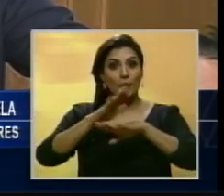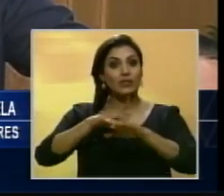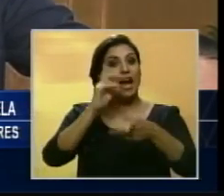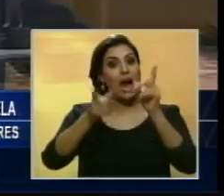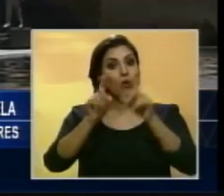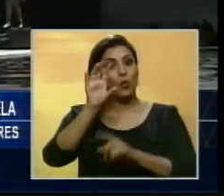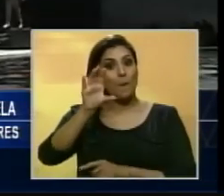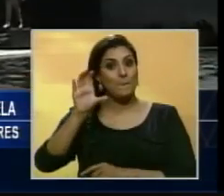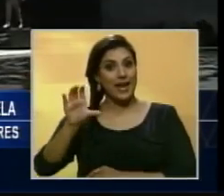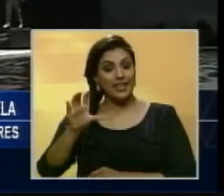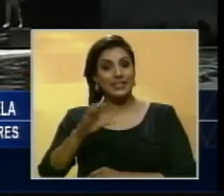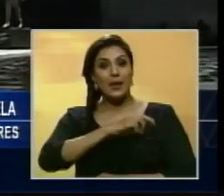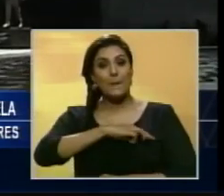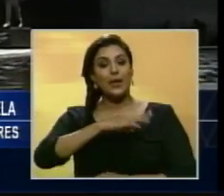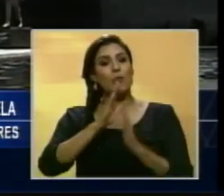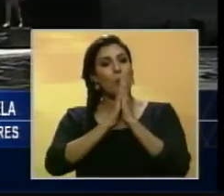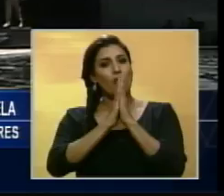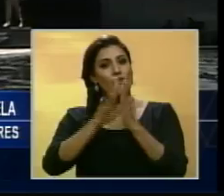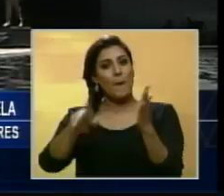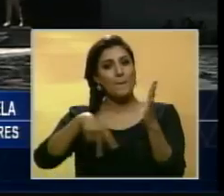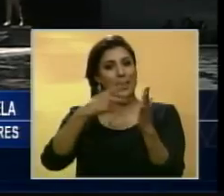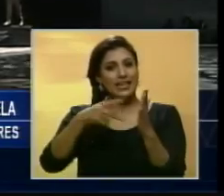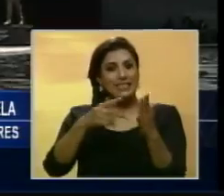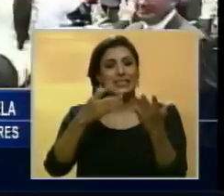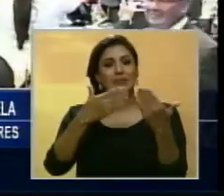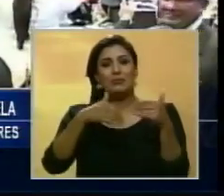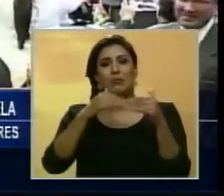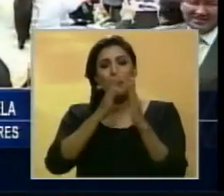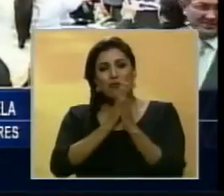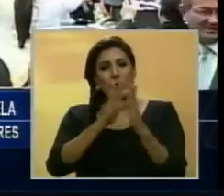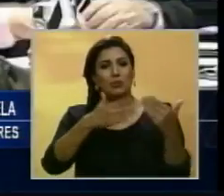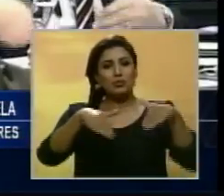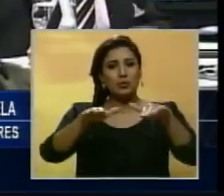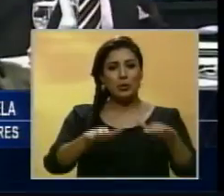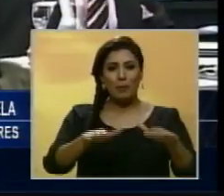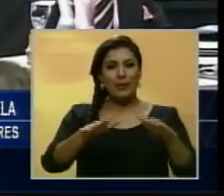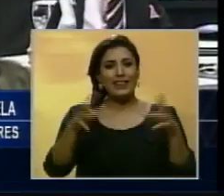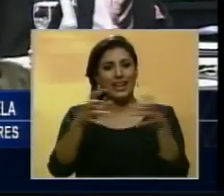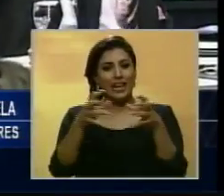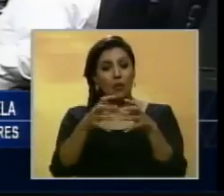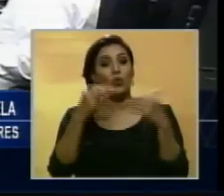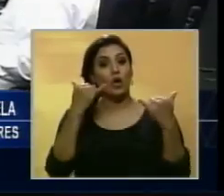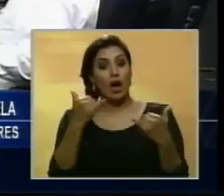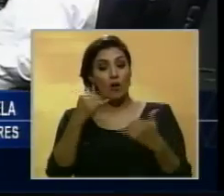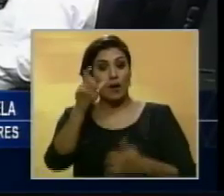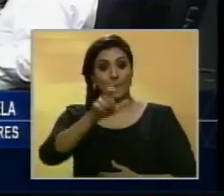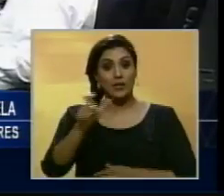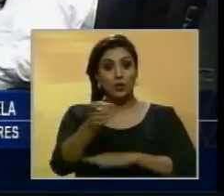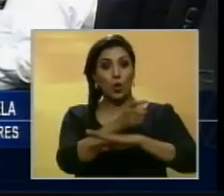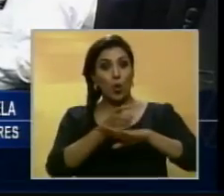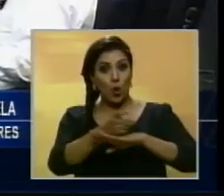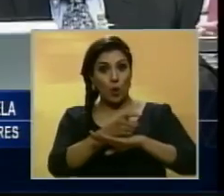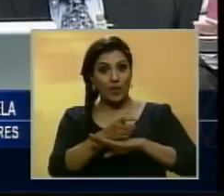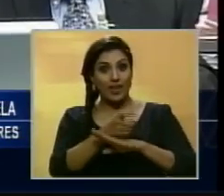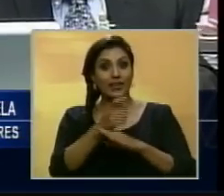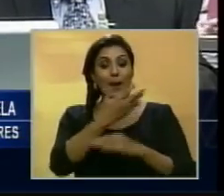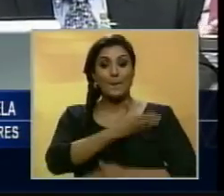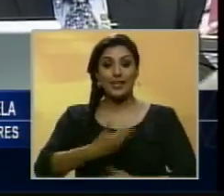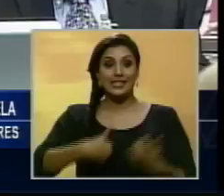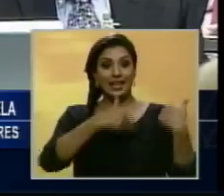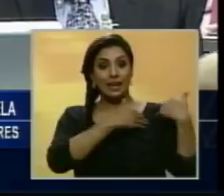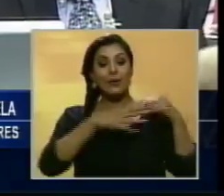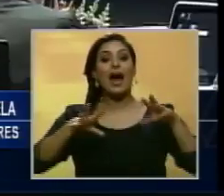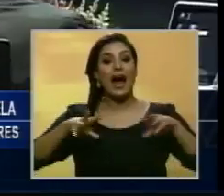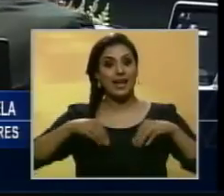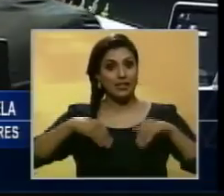algunos países miembros que pedían el aplazamiento de la sesión. Señaló que el gobierno venezolano, quien posee la presidencia pro tempore, aceptó